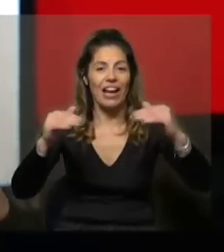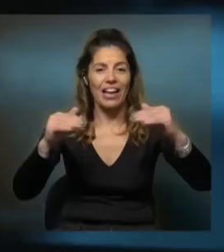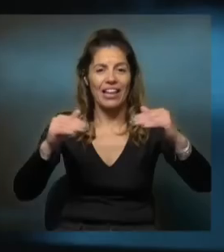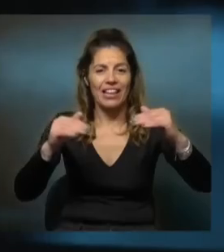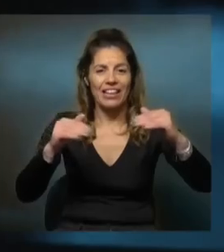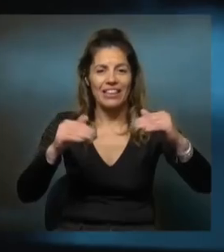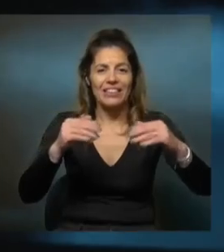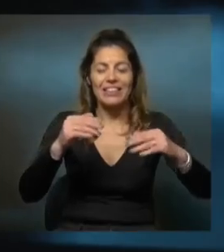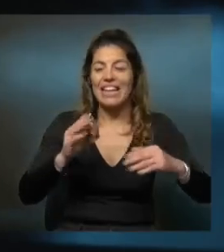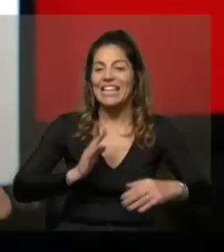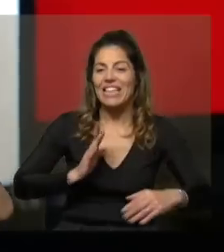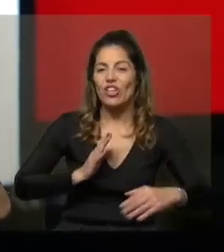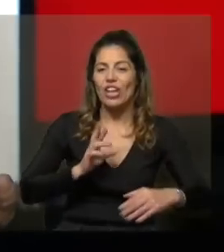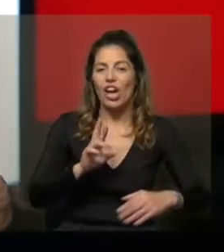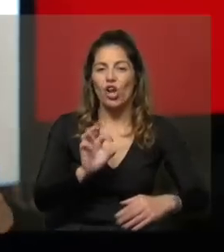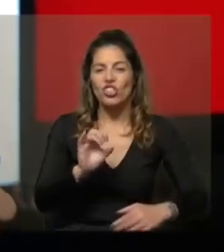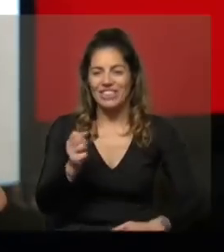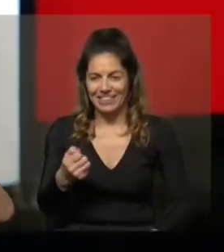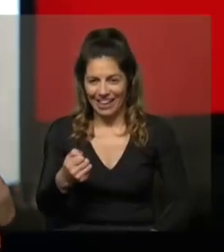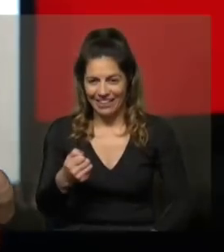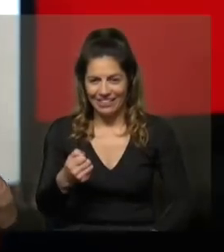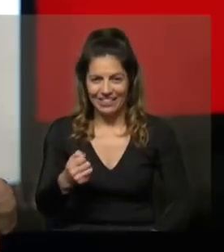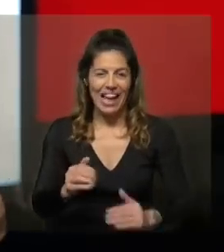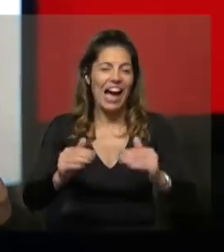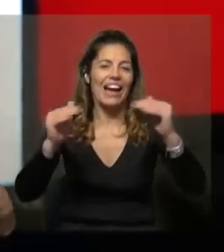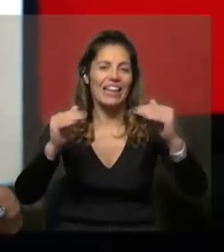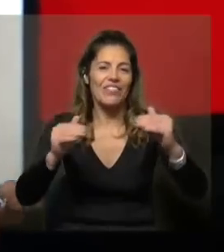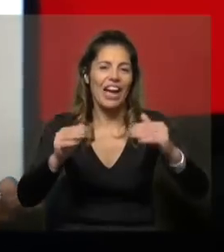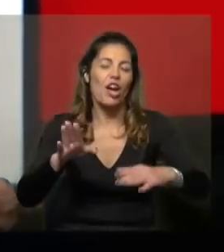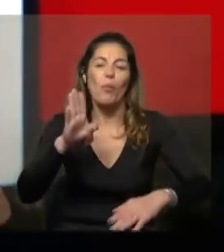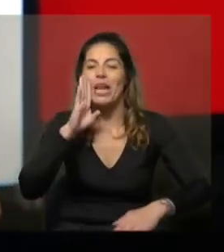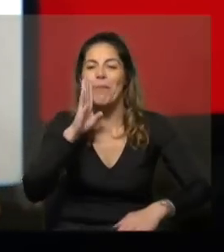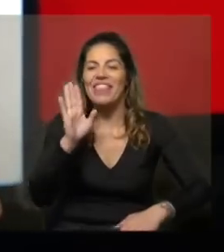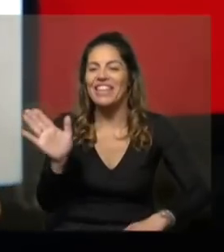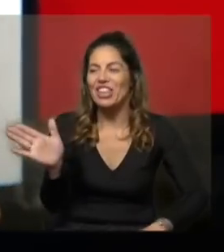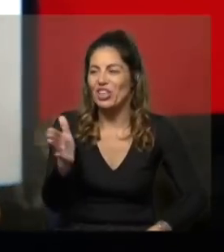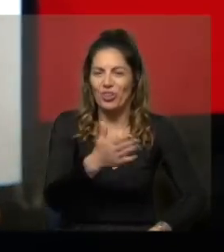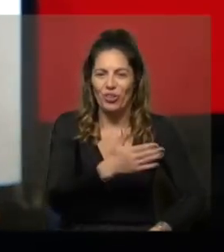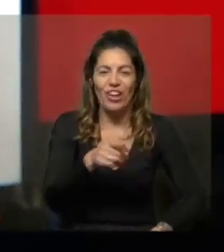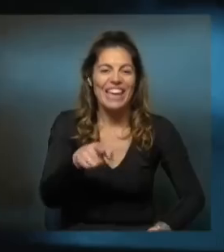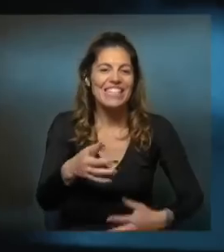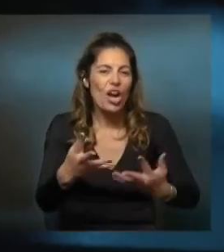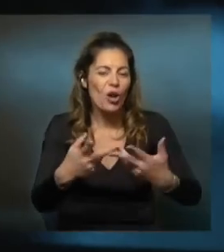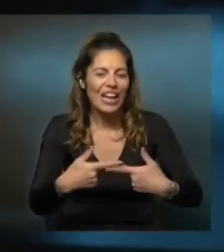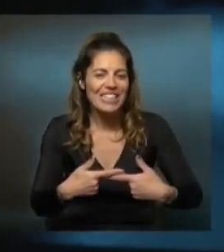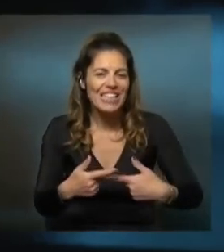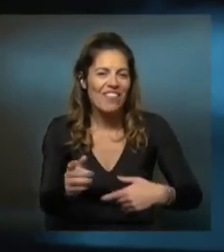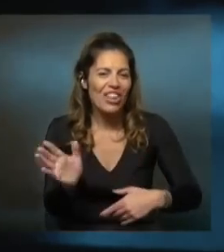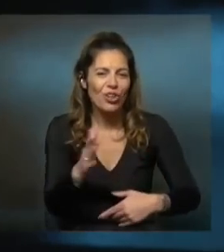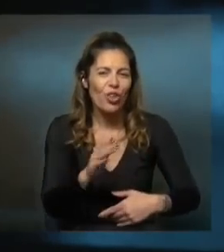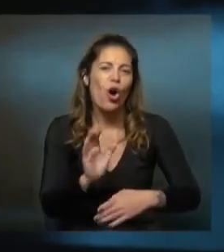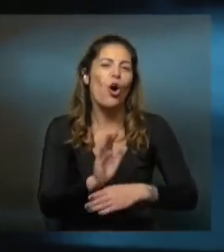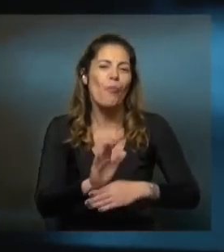que le mando un beso que además es como la gran madre de todo será organizaba todas